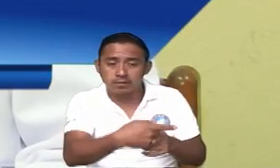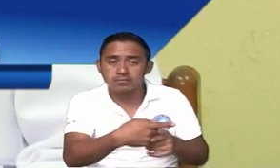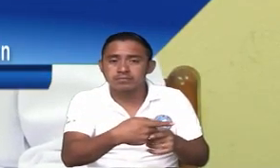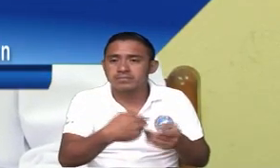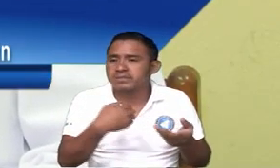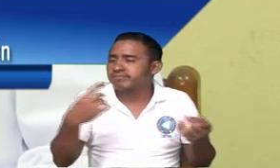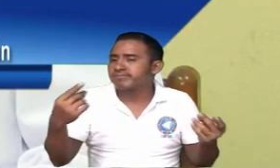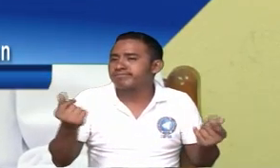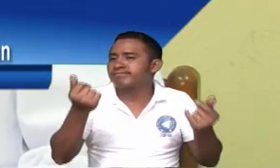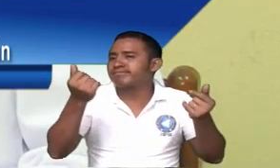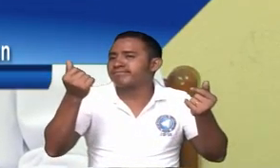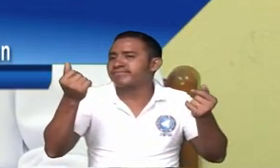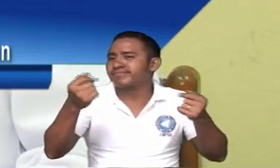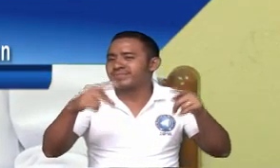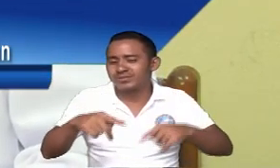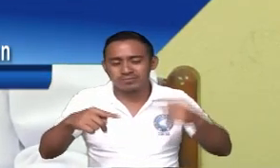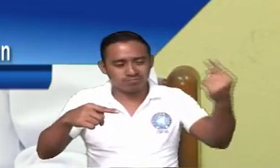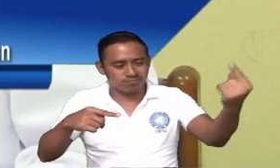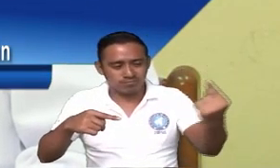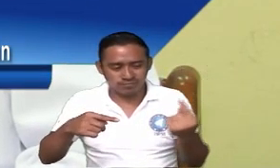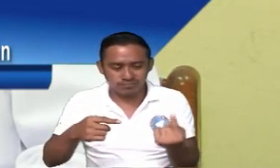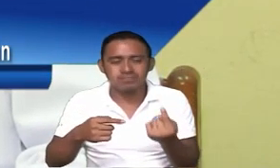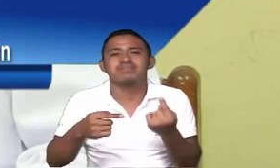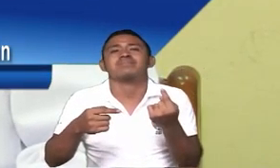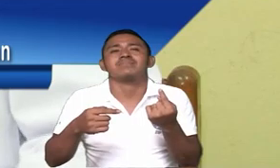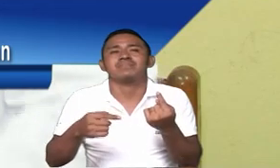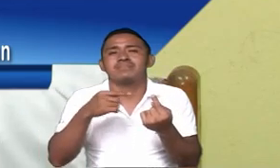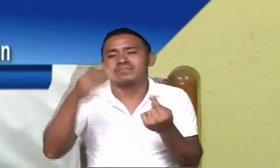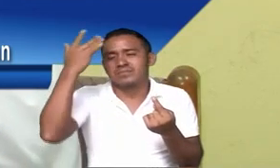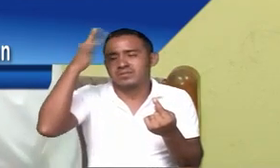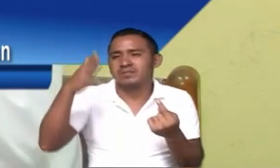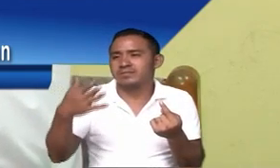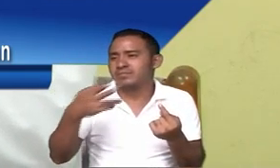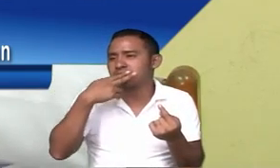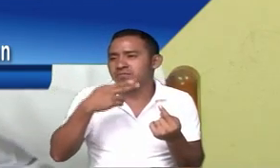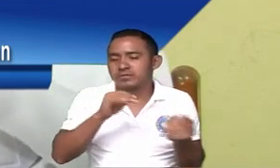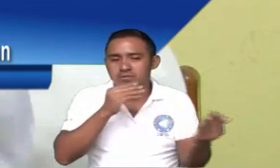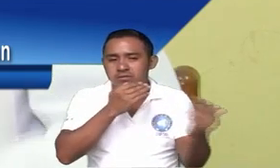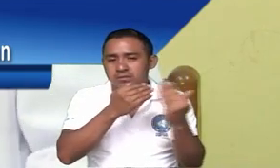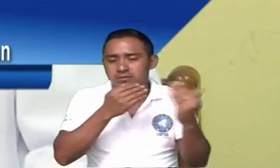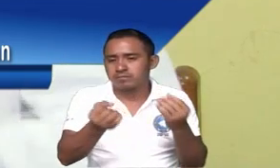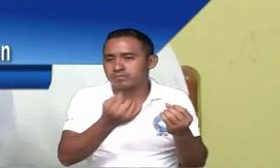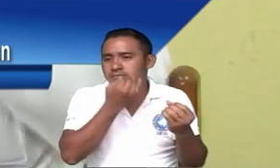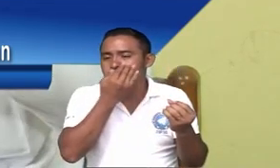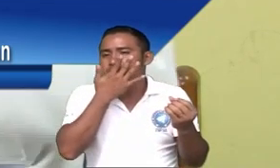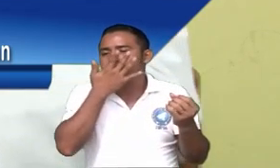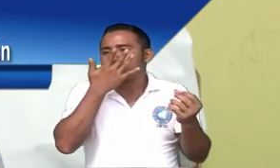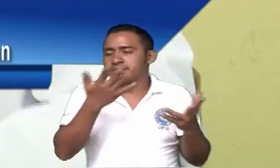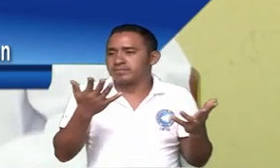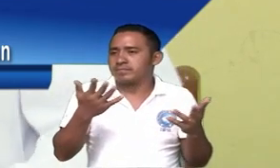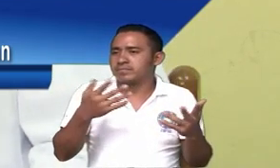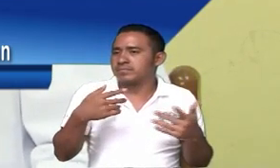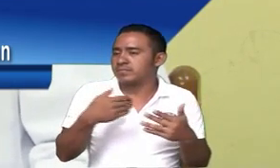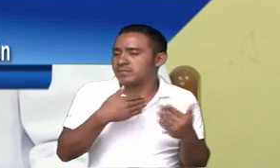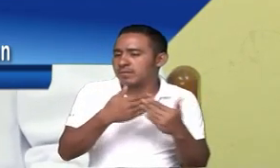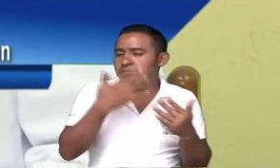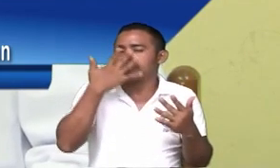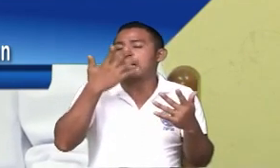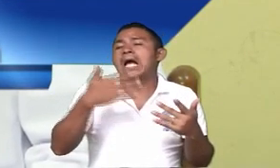detectamos inmediatamente cuando, por ejemplo, ya sabemos cuando es fumador y te habla cerca y sentimos un olor que es el olor a tabaco.